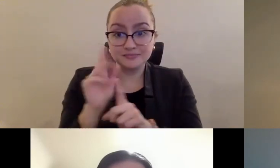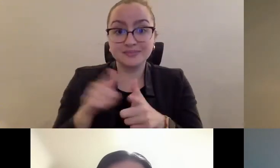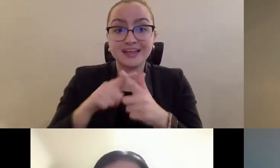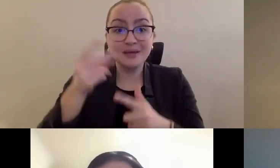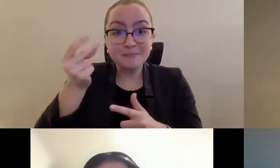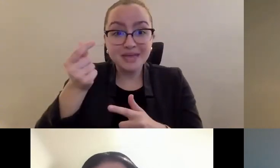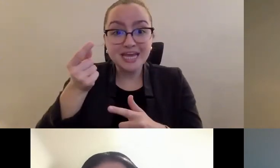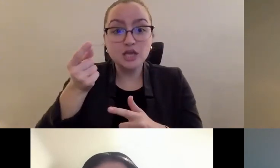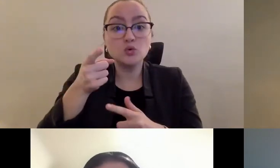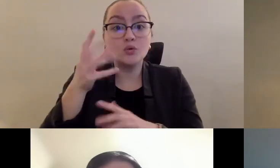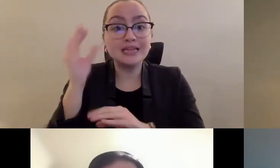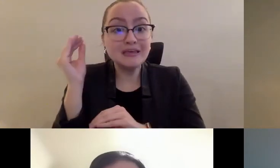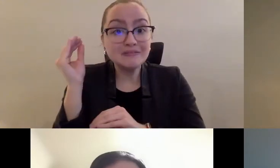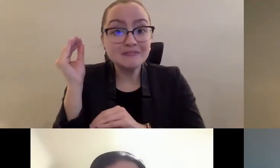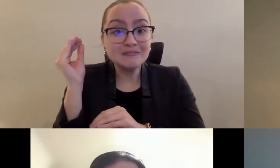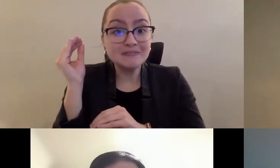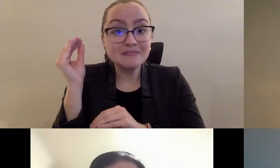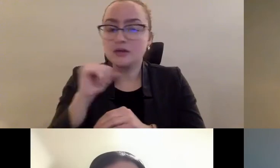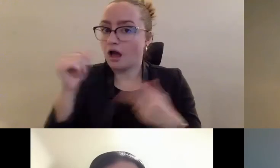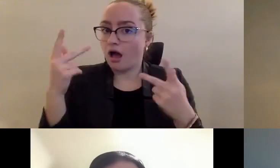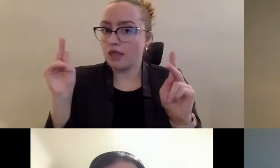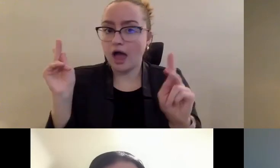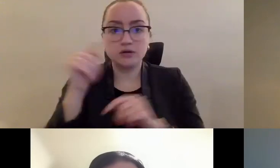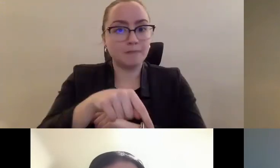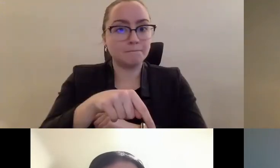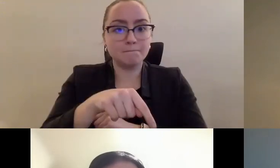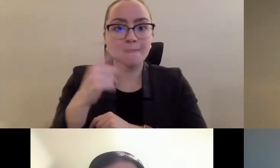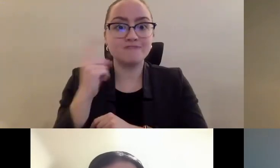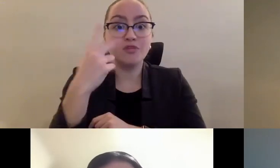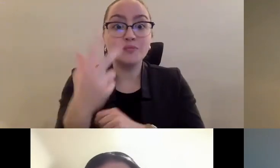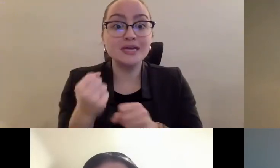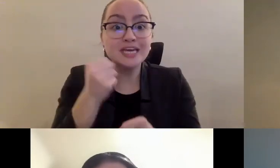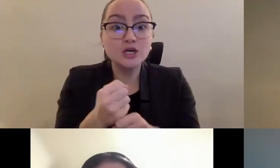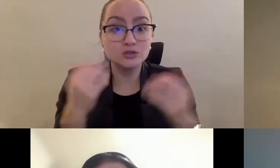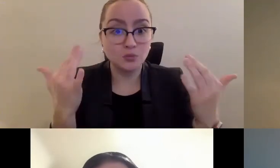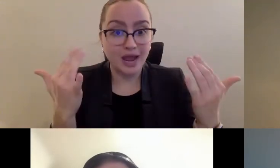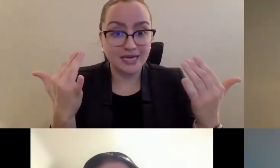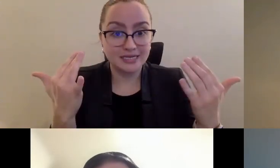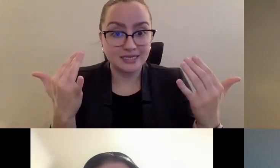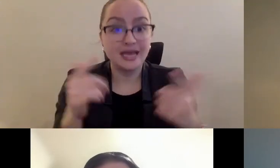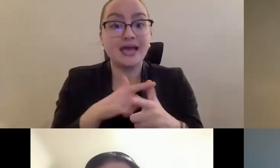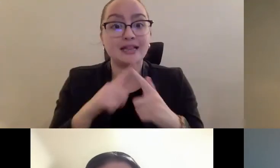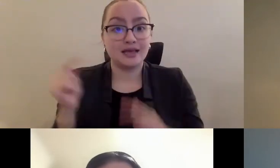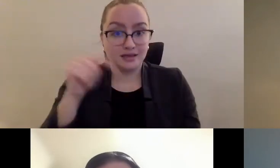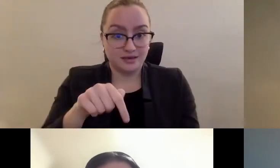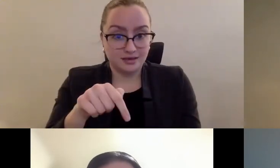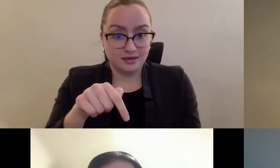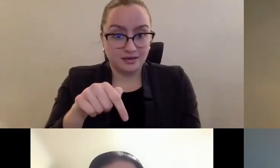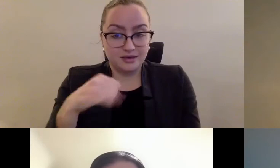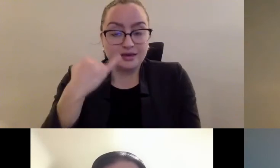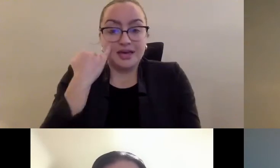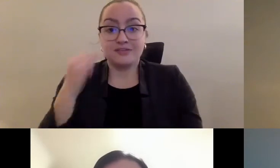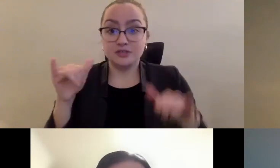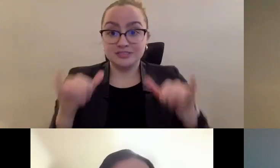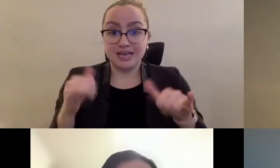que tenías permitido, y te quedas por 6 meses, el minuto que salís del país no puedes regresar por mínimo